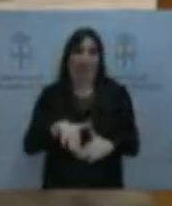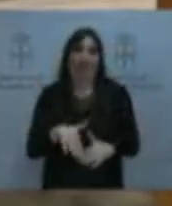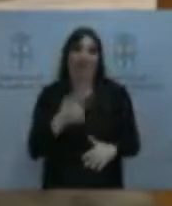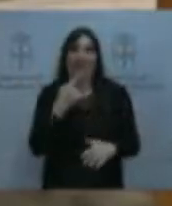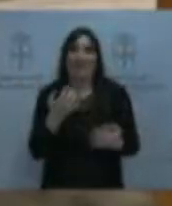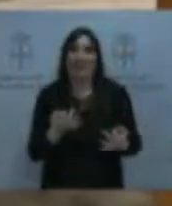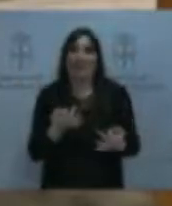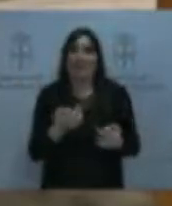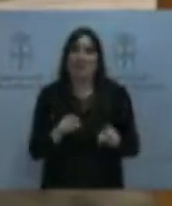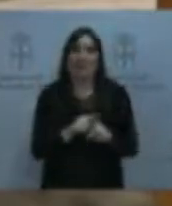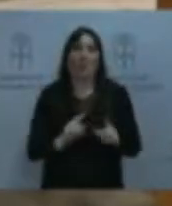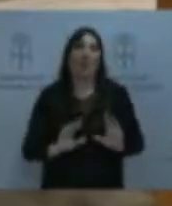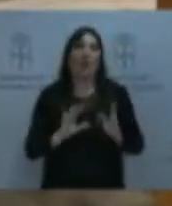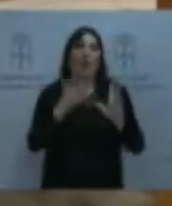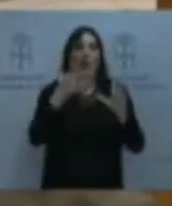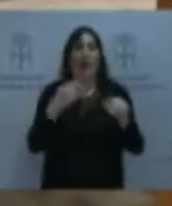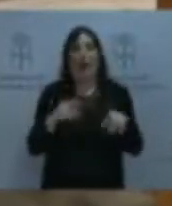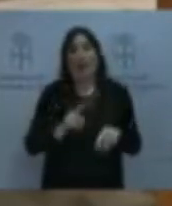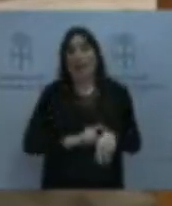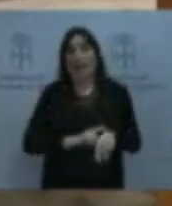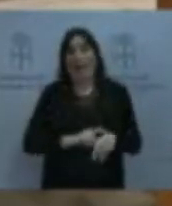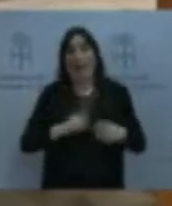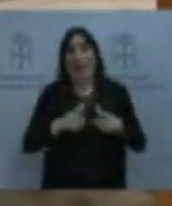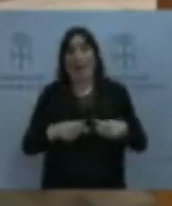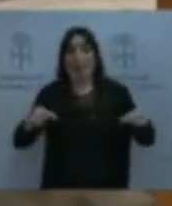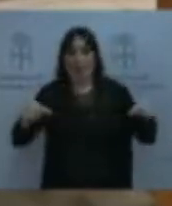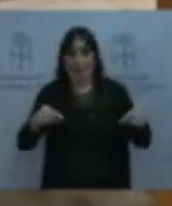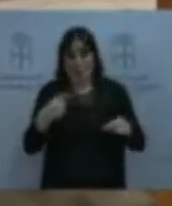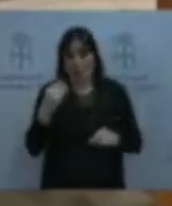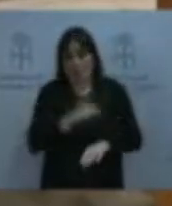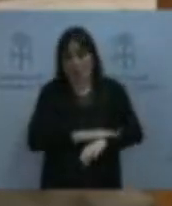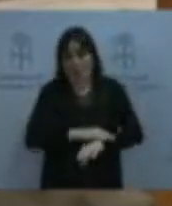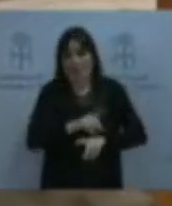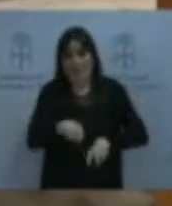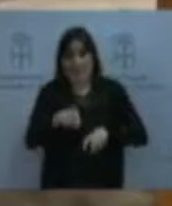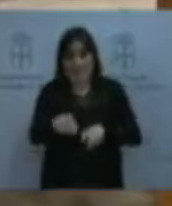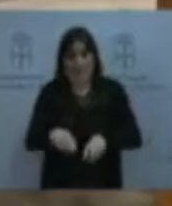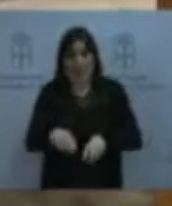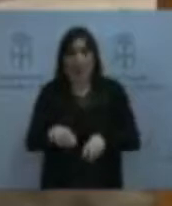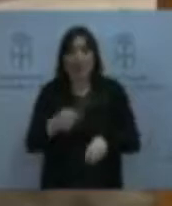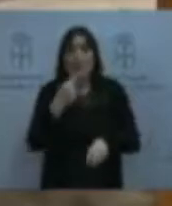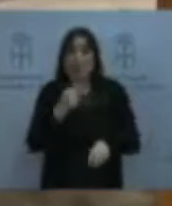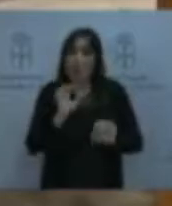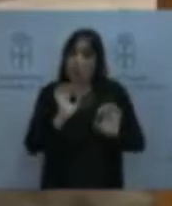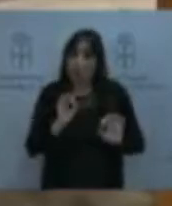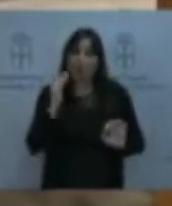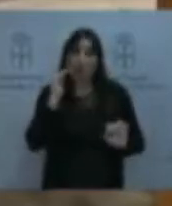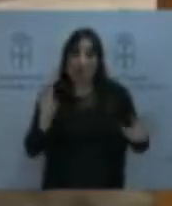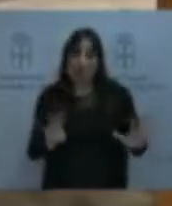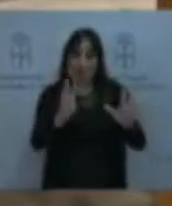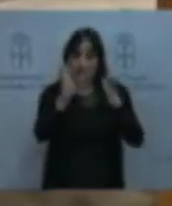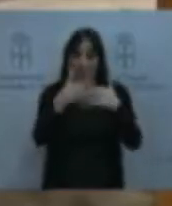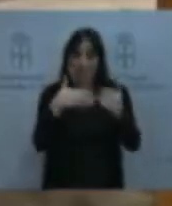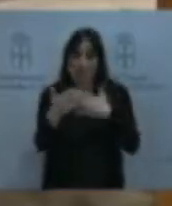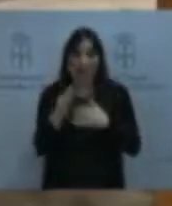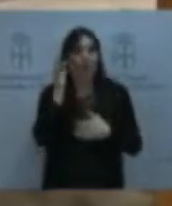de Agricultura. Ves que precisamente las mujeres hacen huelga el 8 de marzo el 8 de marzo hacen huelga precisamente porque es que